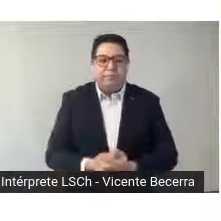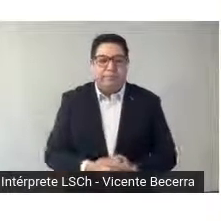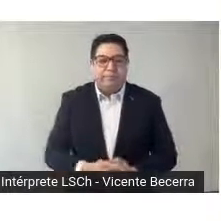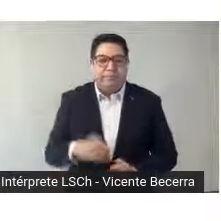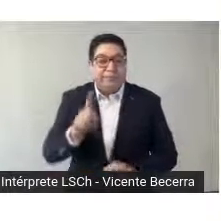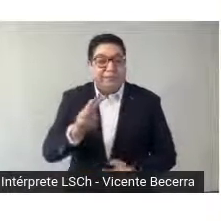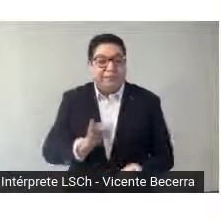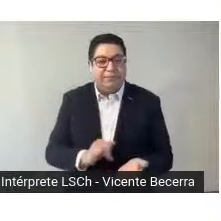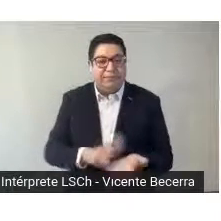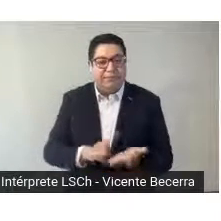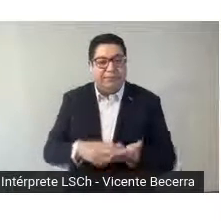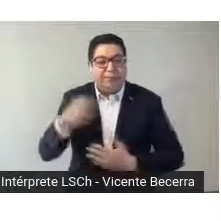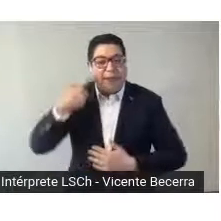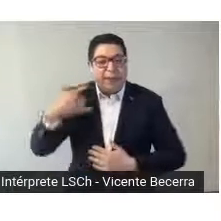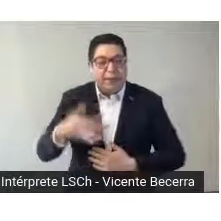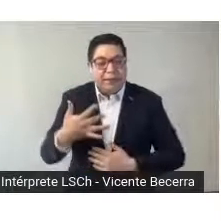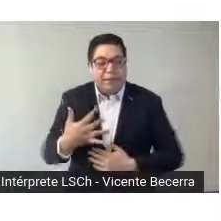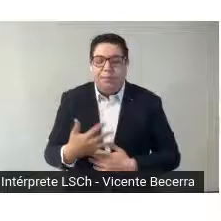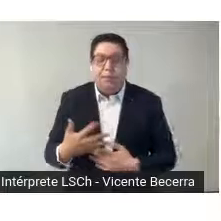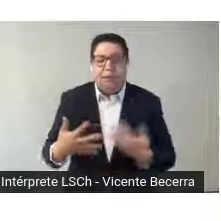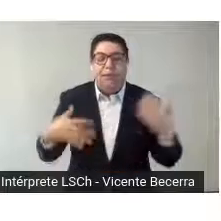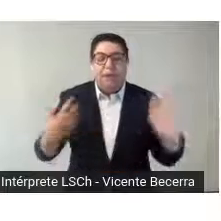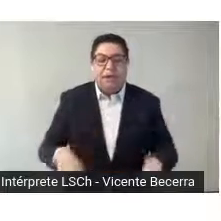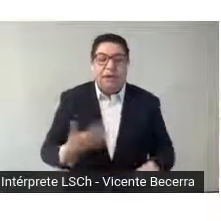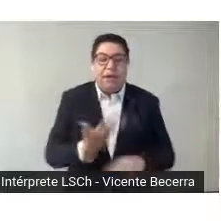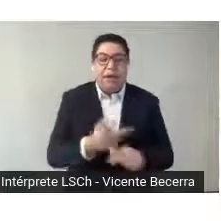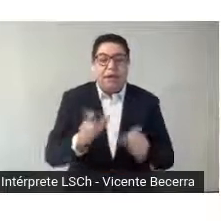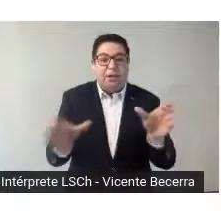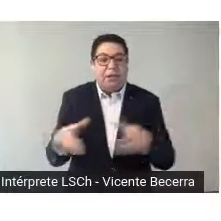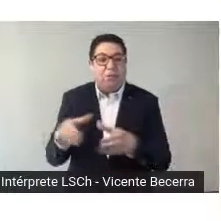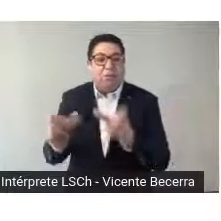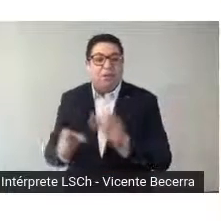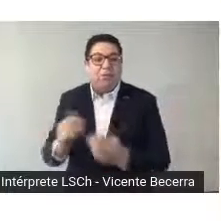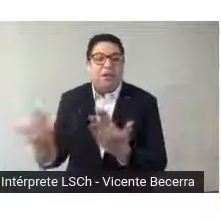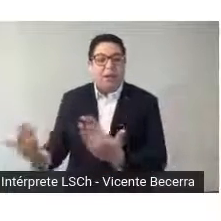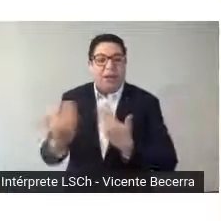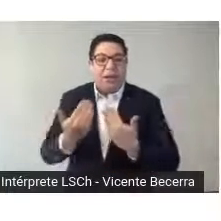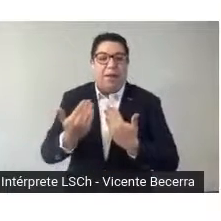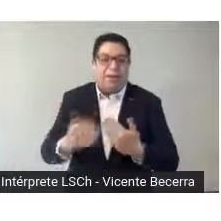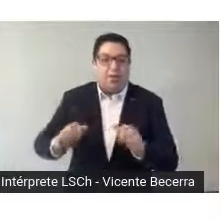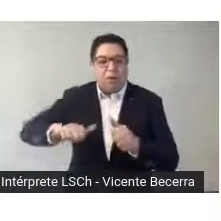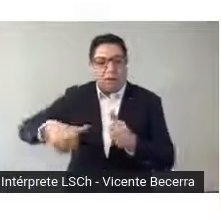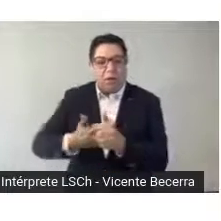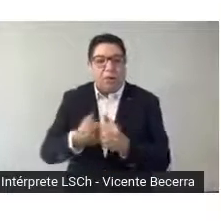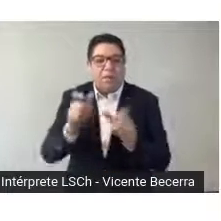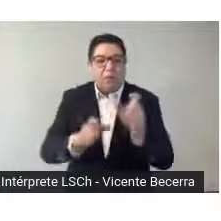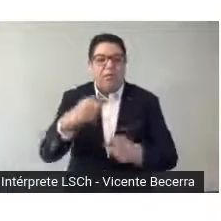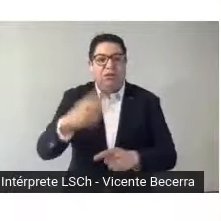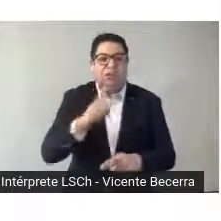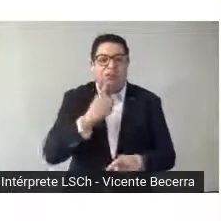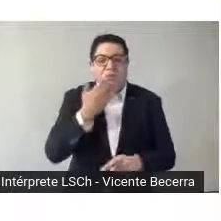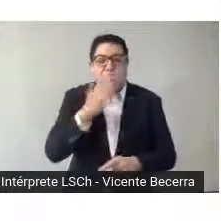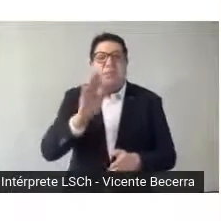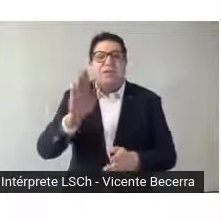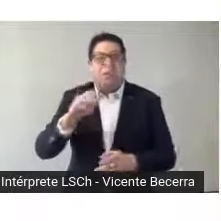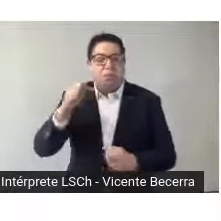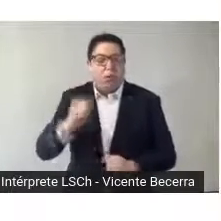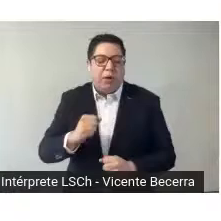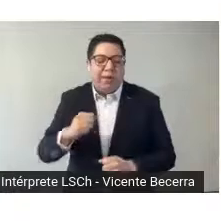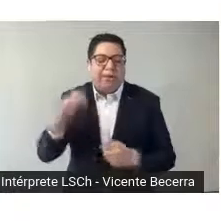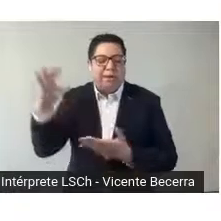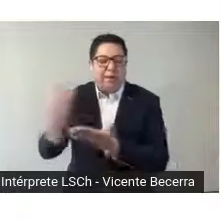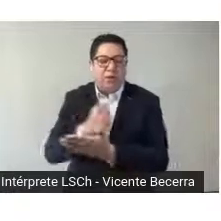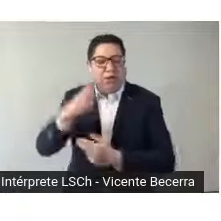tremendamente importante la posibilidad de contar con un soporte que además acompaña los sueños de una mejora y también la